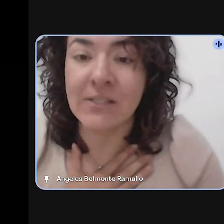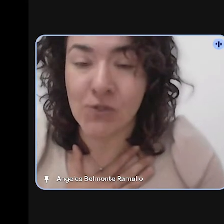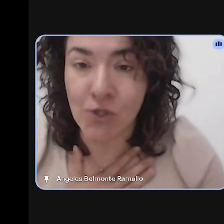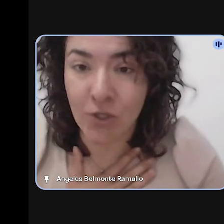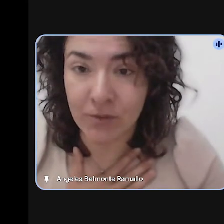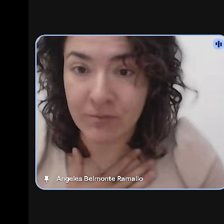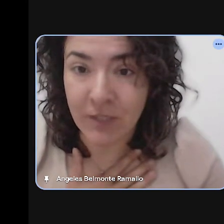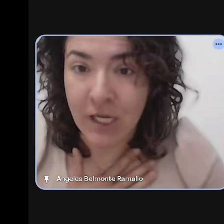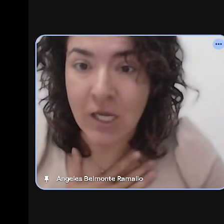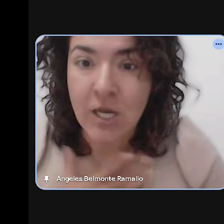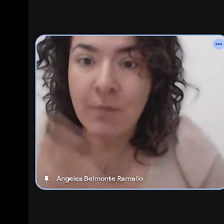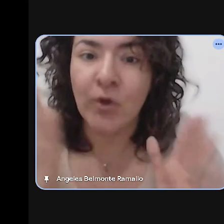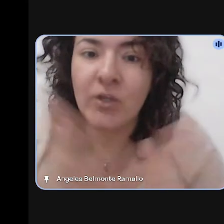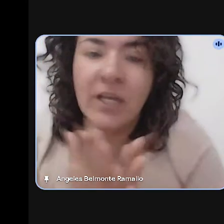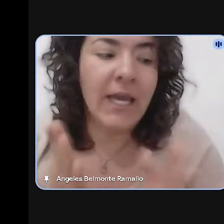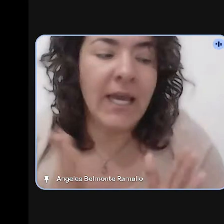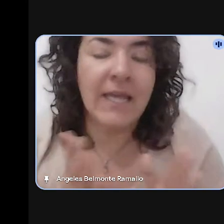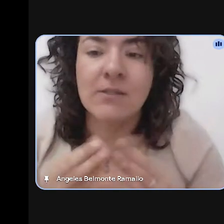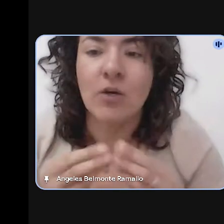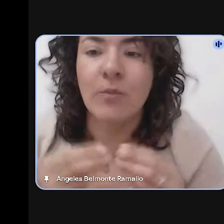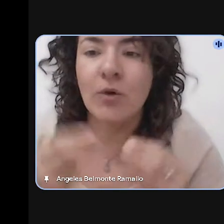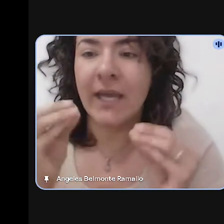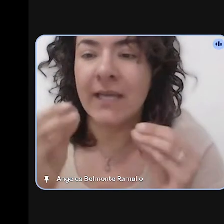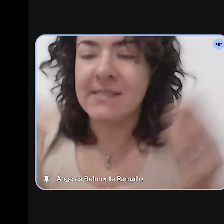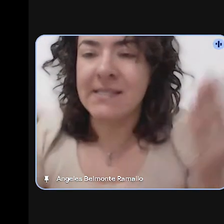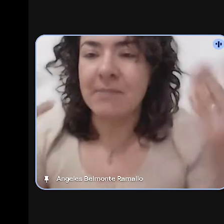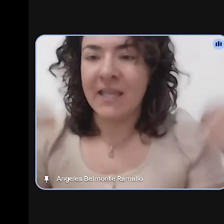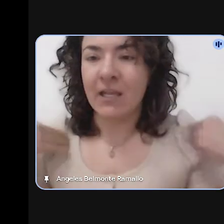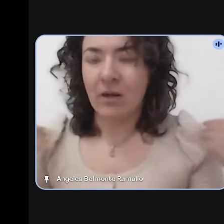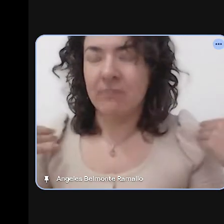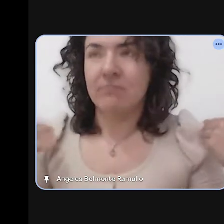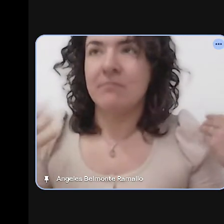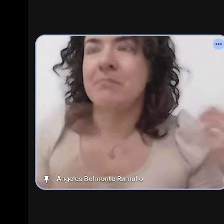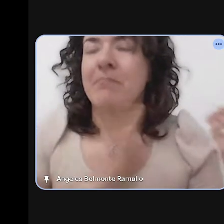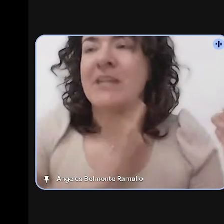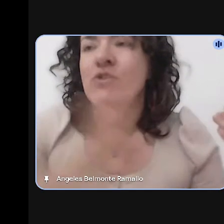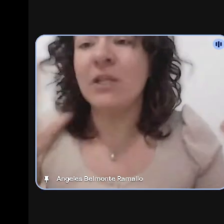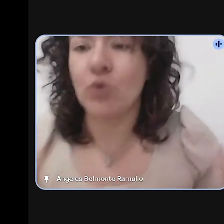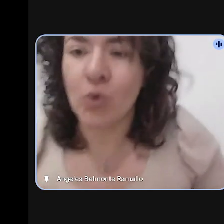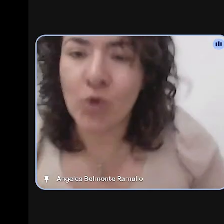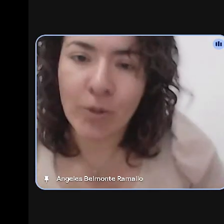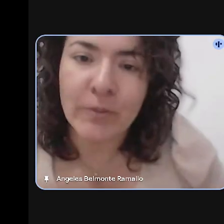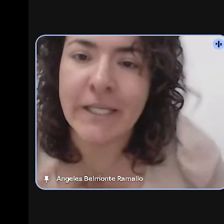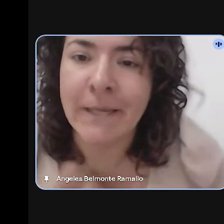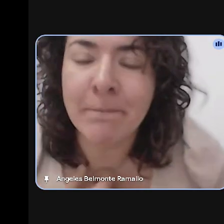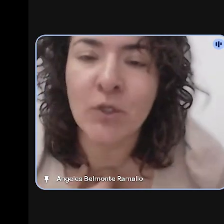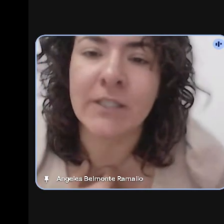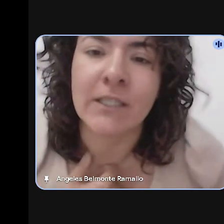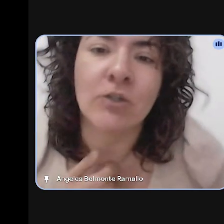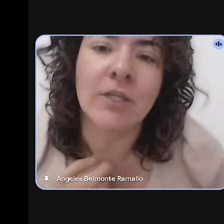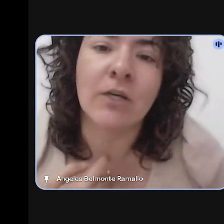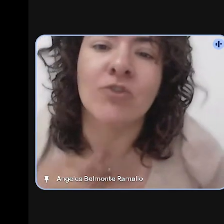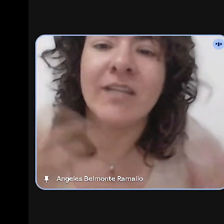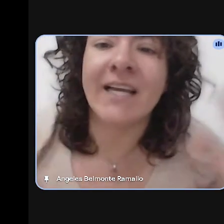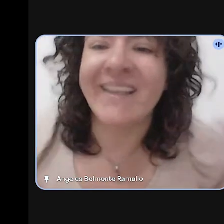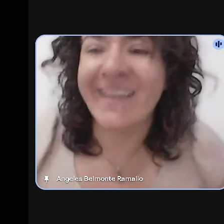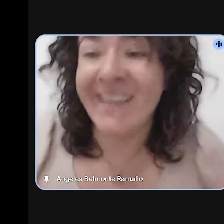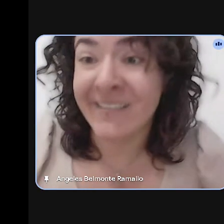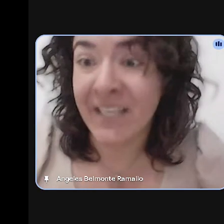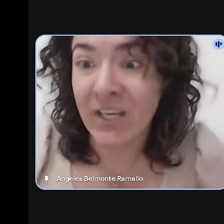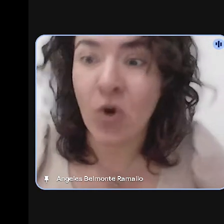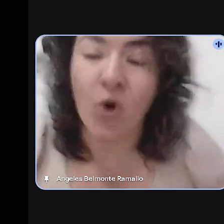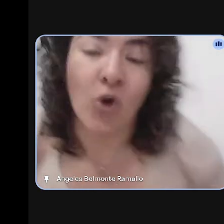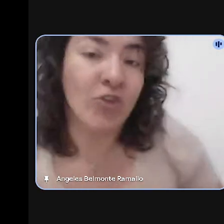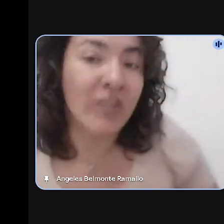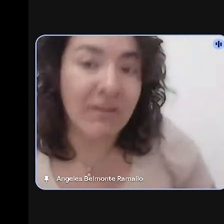presten atención porque es como que si pasó mi turno, por ejemplo, que tengo que contar qué